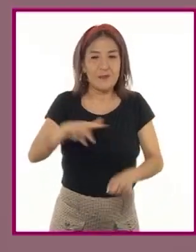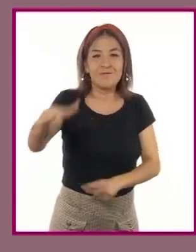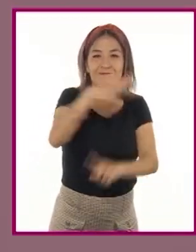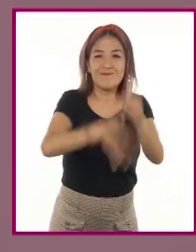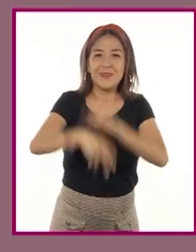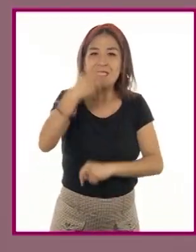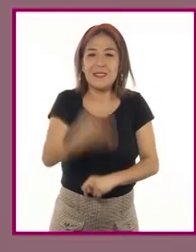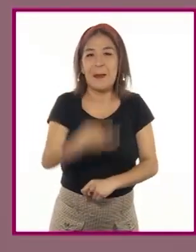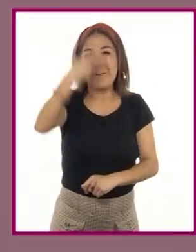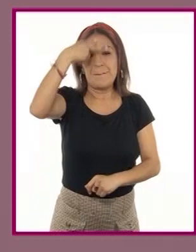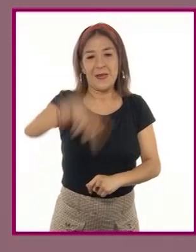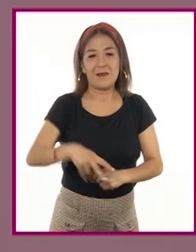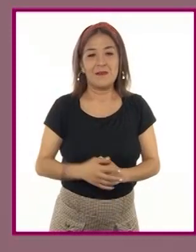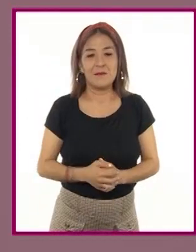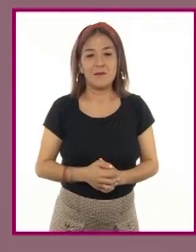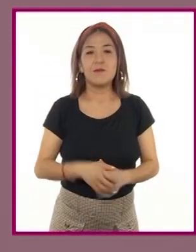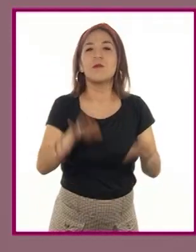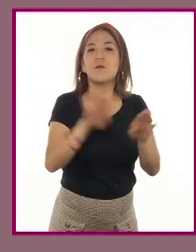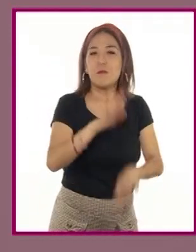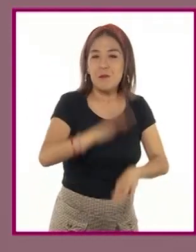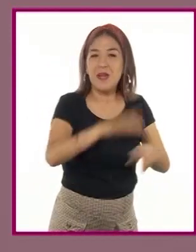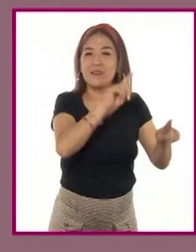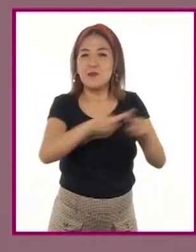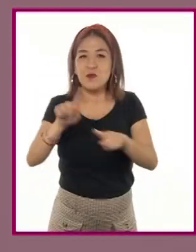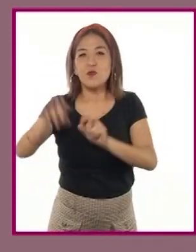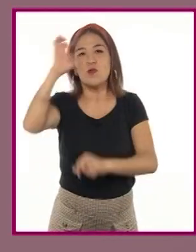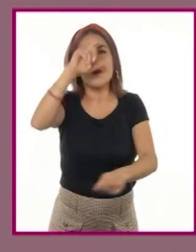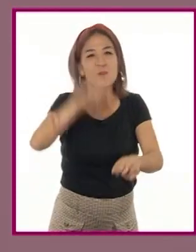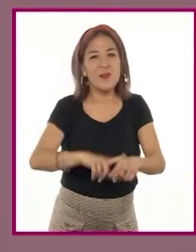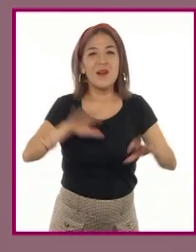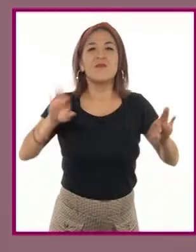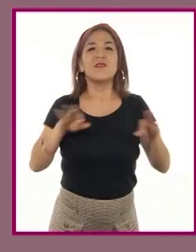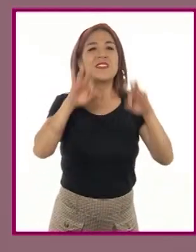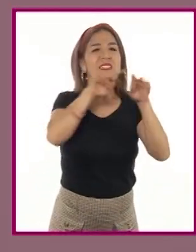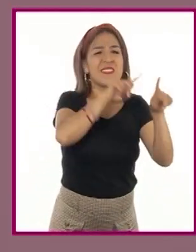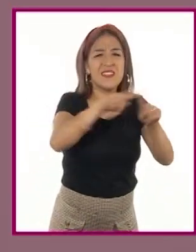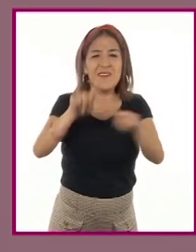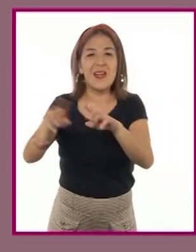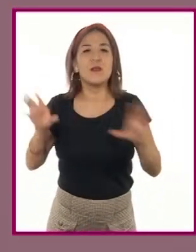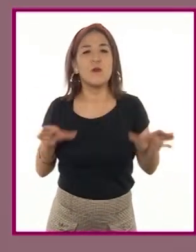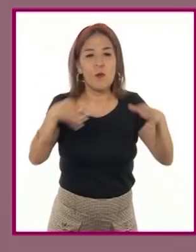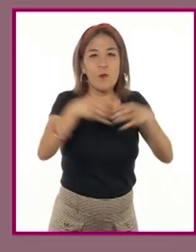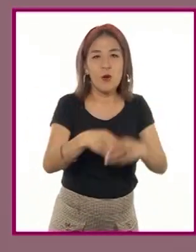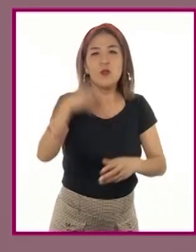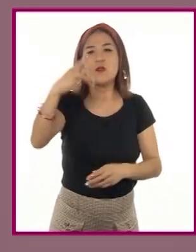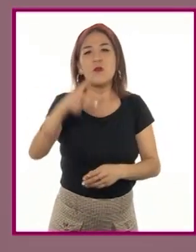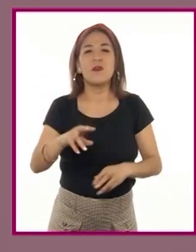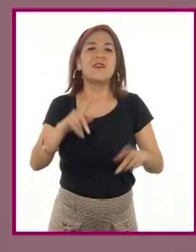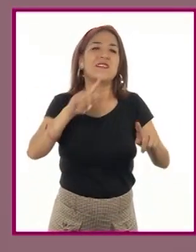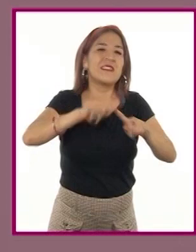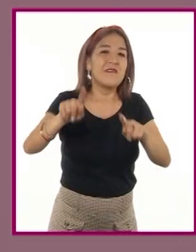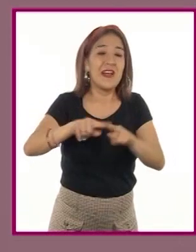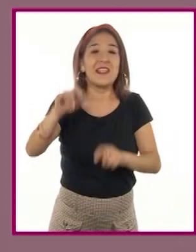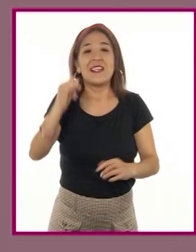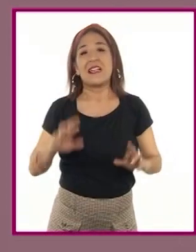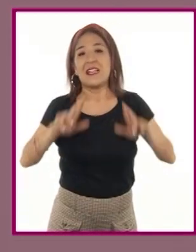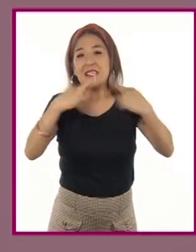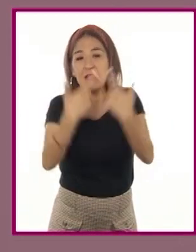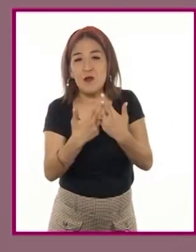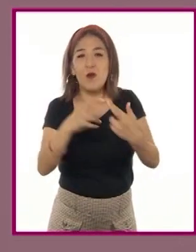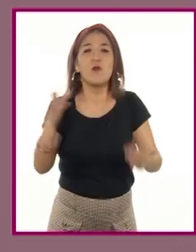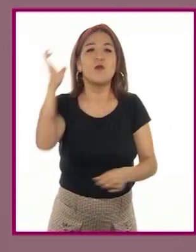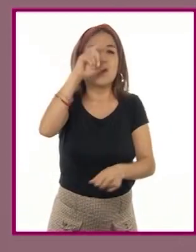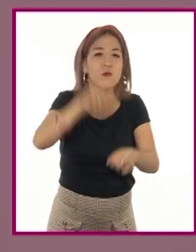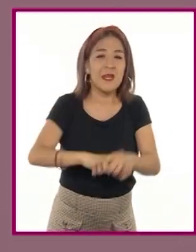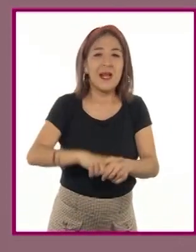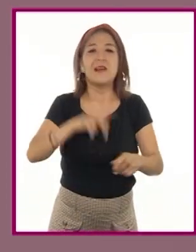México. Territorio pluricultural conformado por diferentes comunidades de origen étnico distinto, entrelazadas con